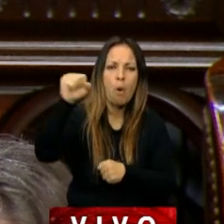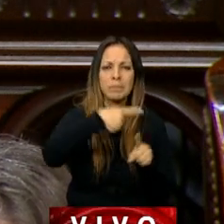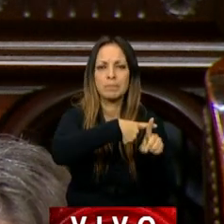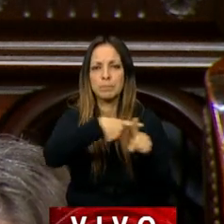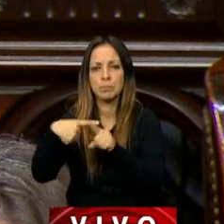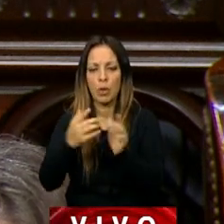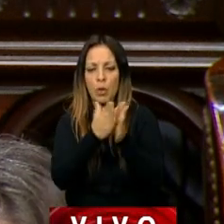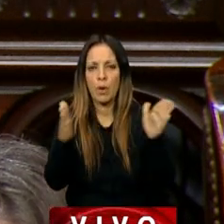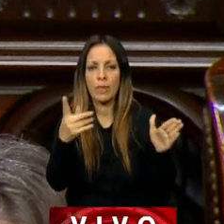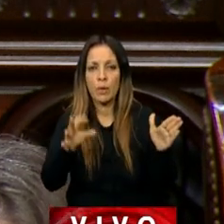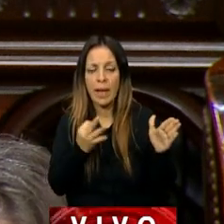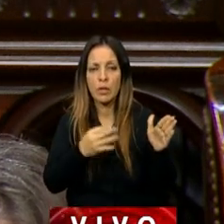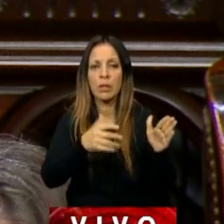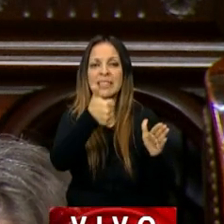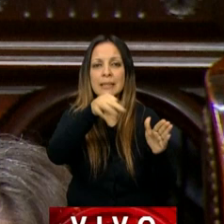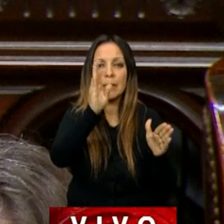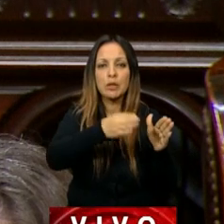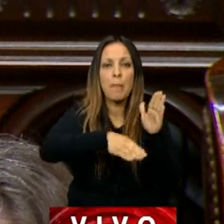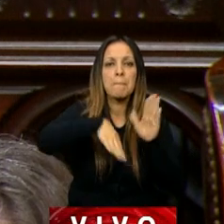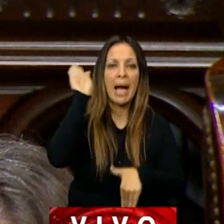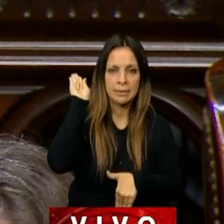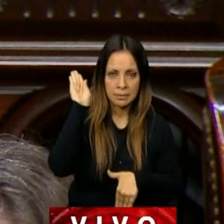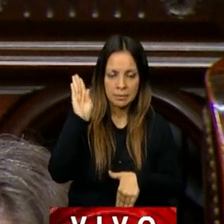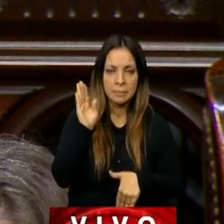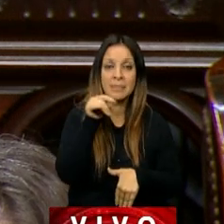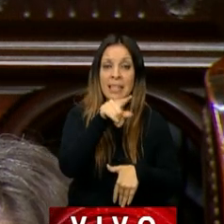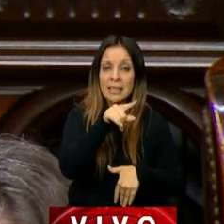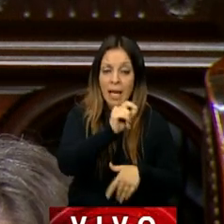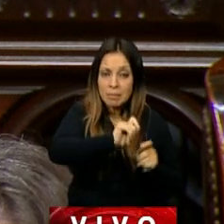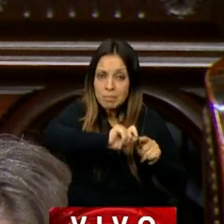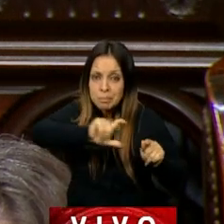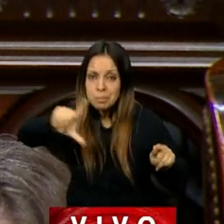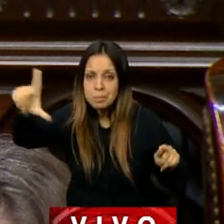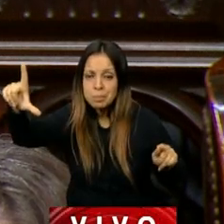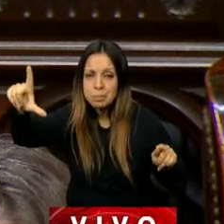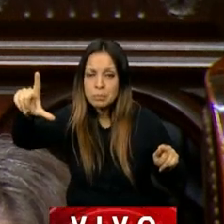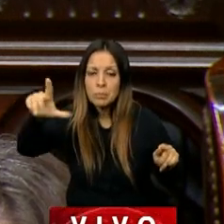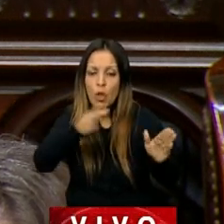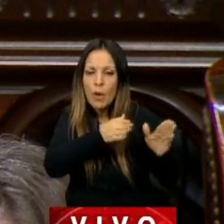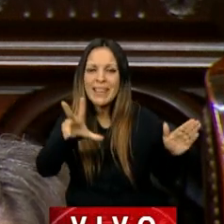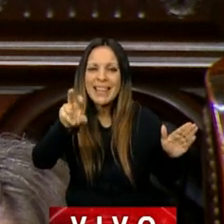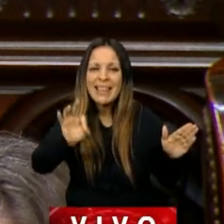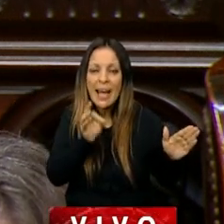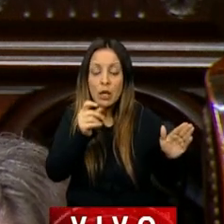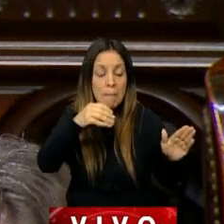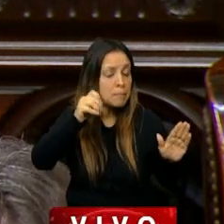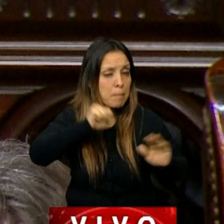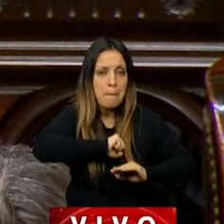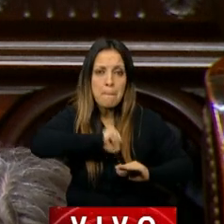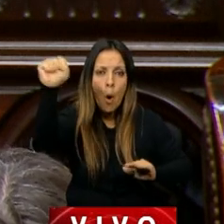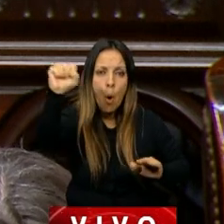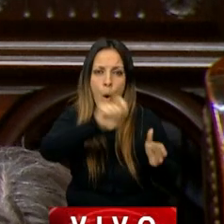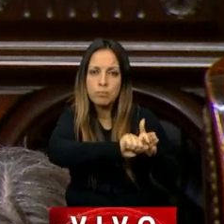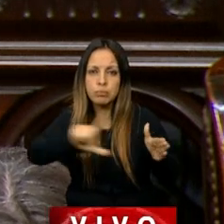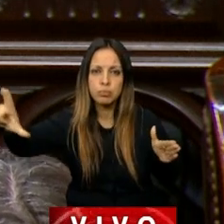últimos 12 meses de más del 60%. Esta es la cifra más alta en los últimos 30 años. Y eso lo